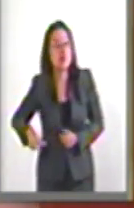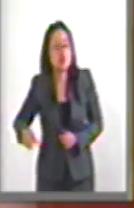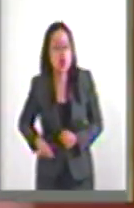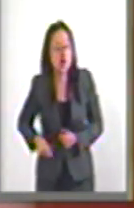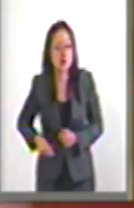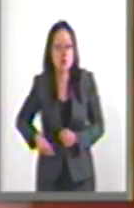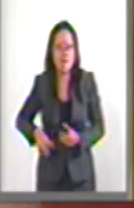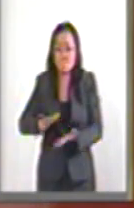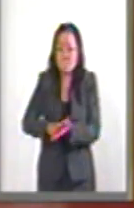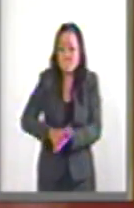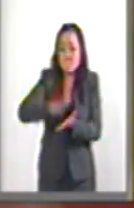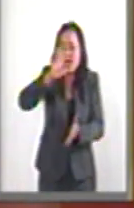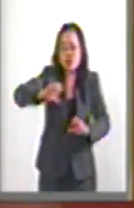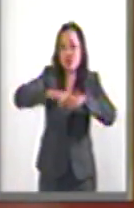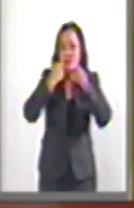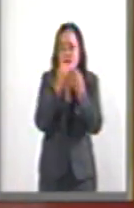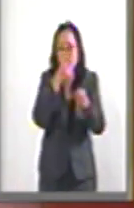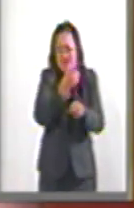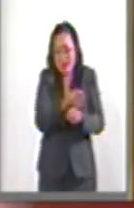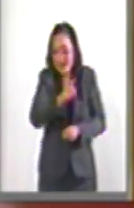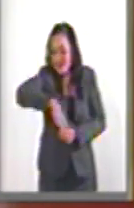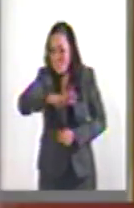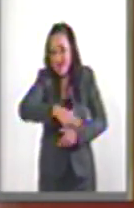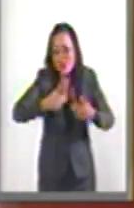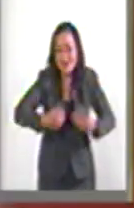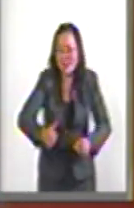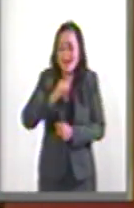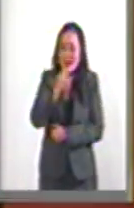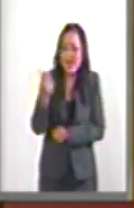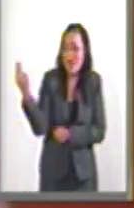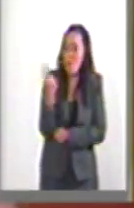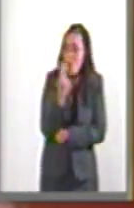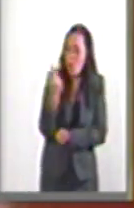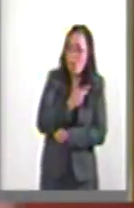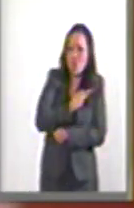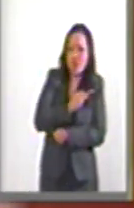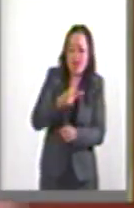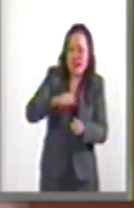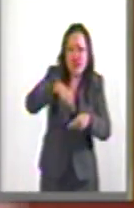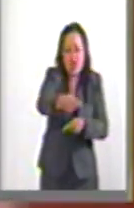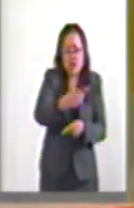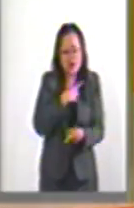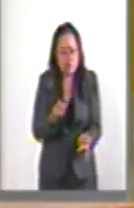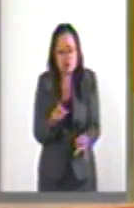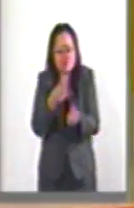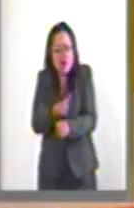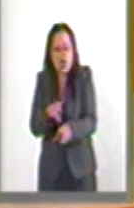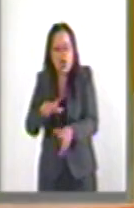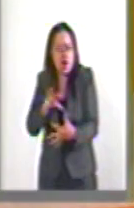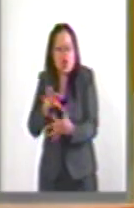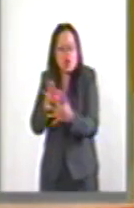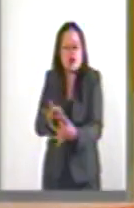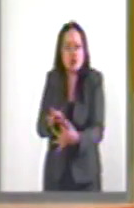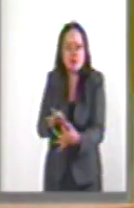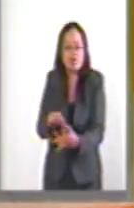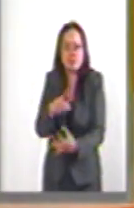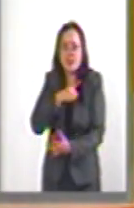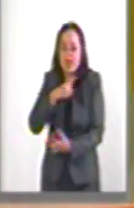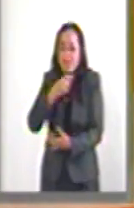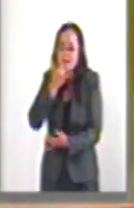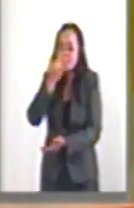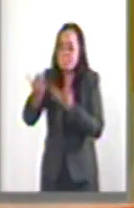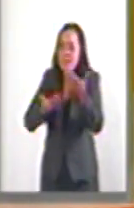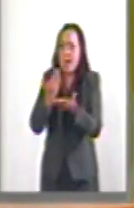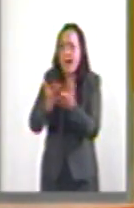nuestra sociedad que no entendemos la urgencia de sentir el dolor del otro, tendríamos que pedir perdón a